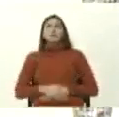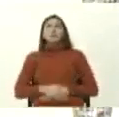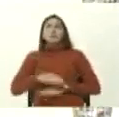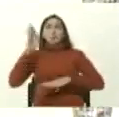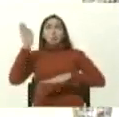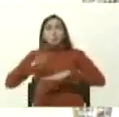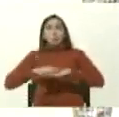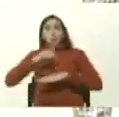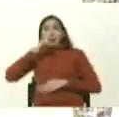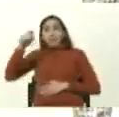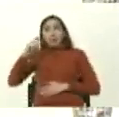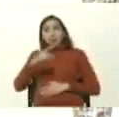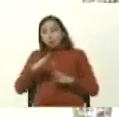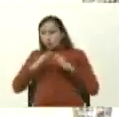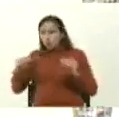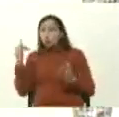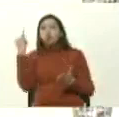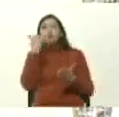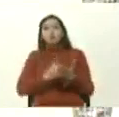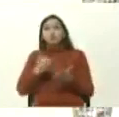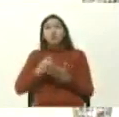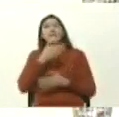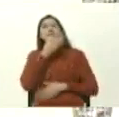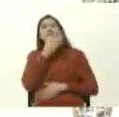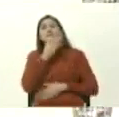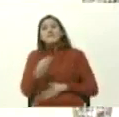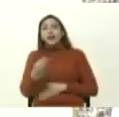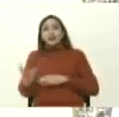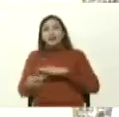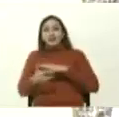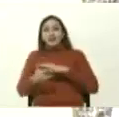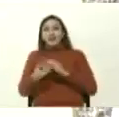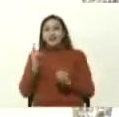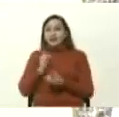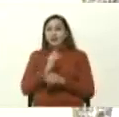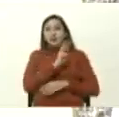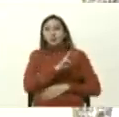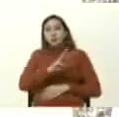presidente, para que ingresen todos. Es muy fácil. A la página